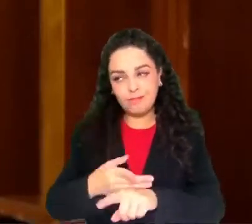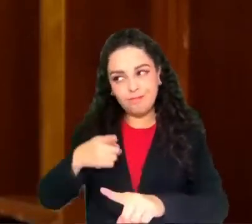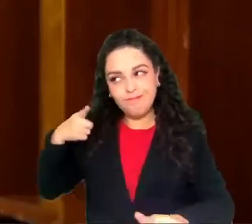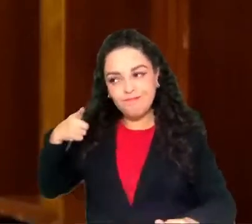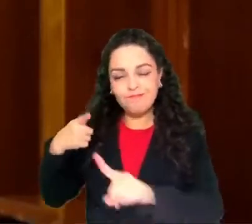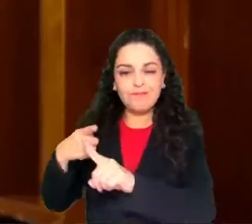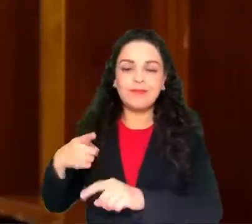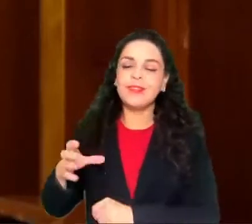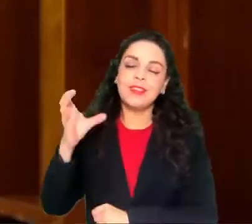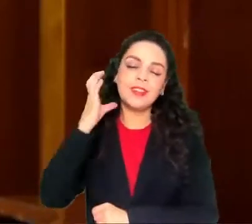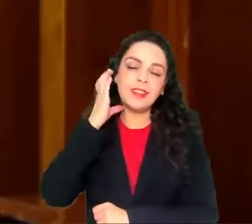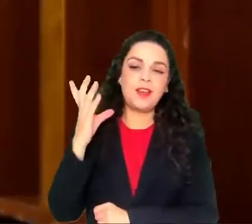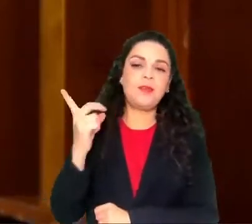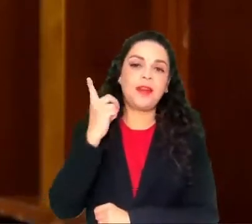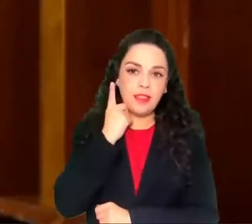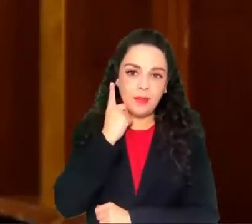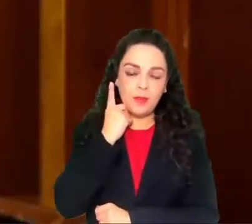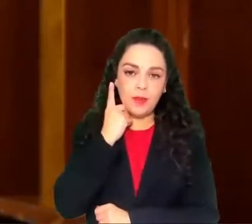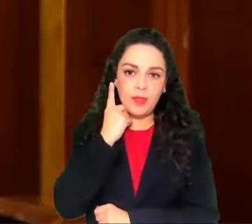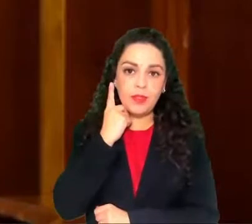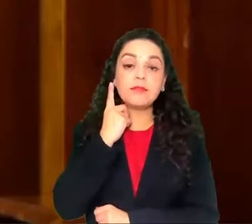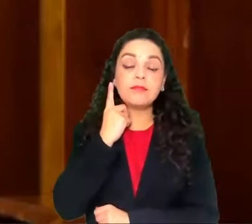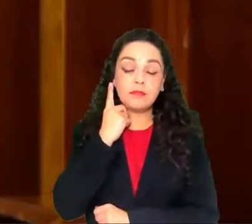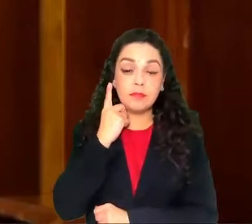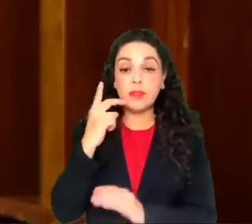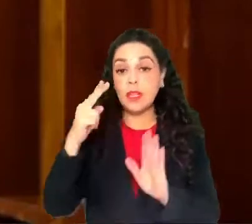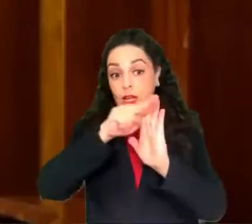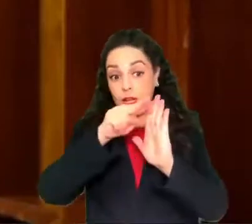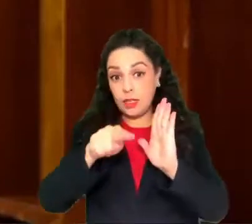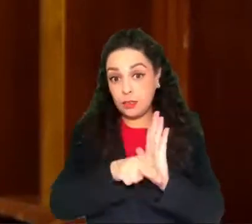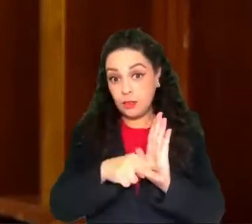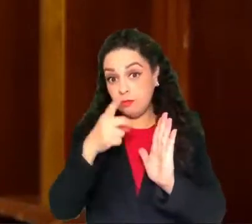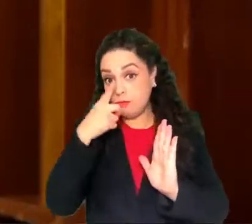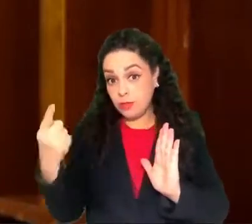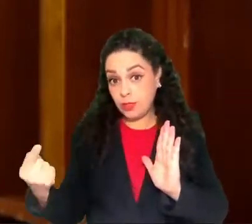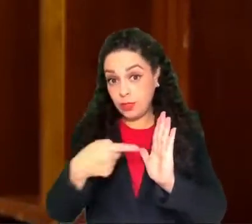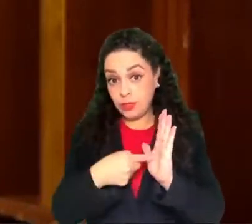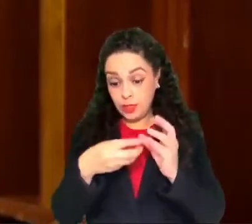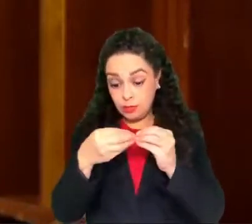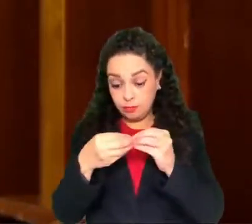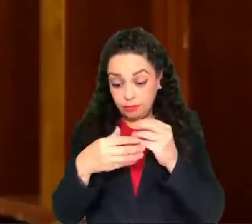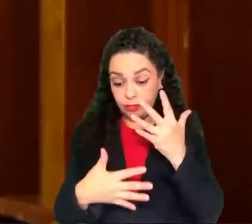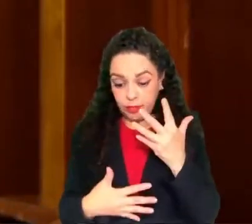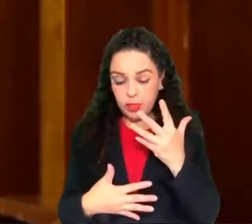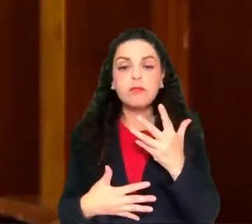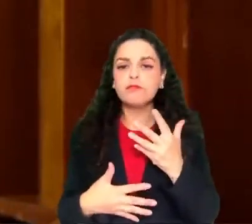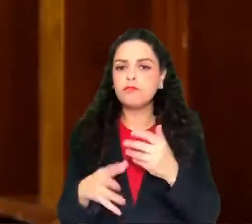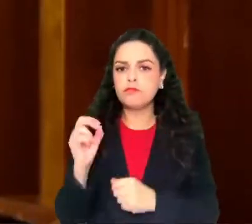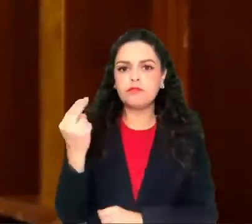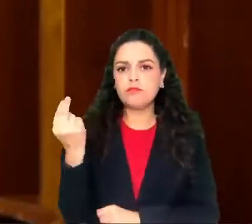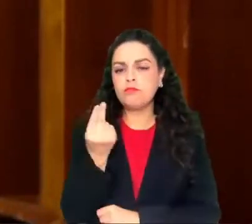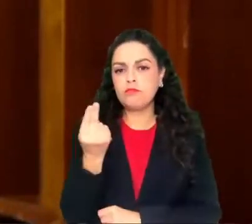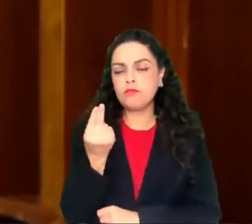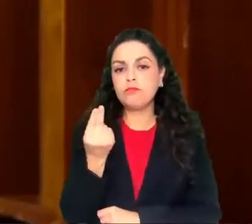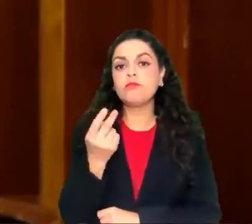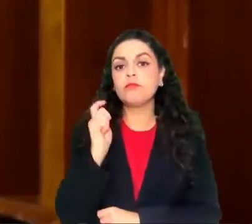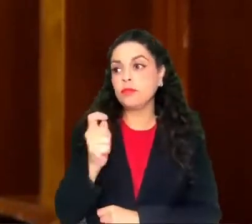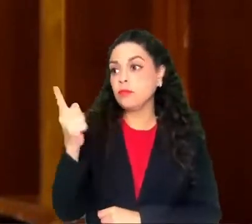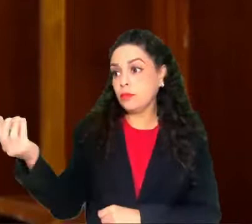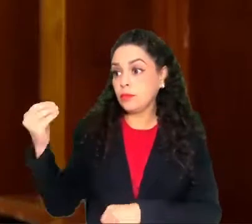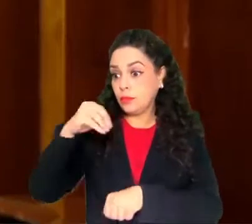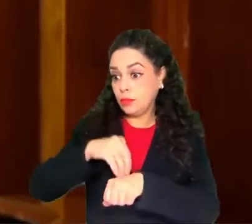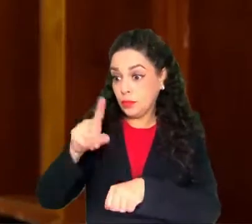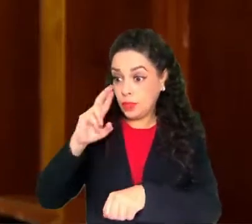como se desprende del supuesto normativo citado no existe vinculación a rendir cuentas del ejercicio del cargo lo que impide que exista una